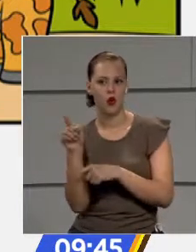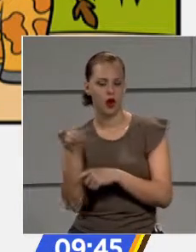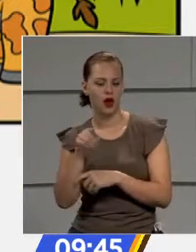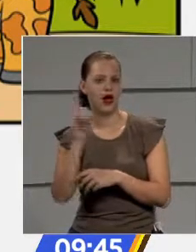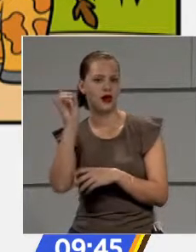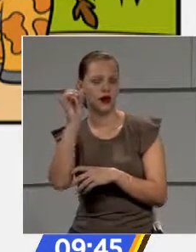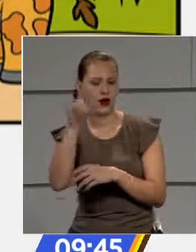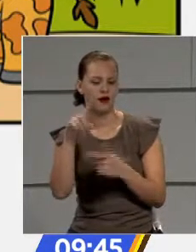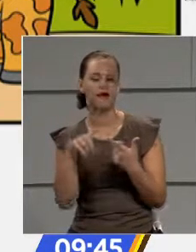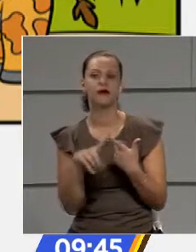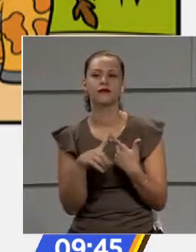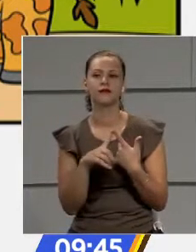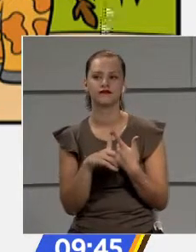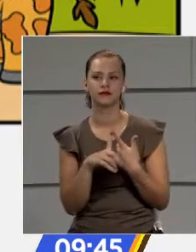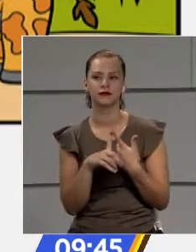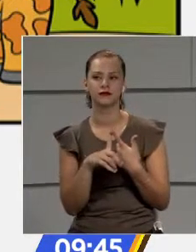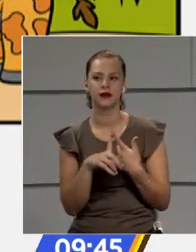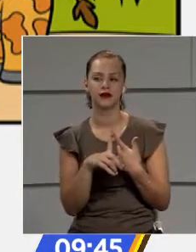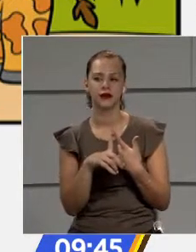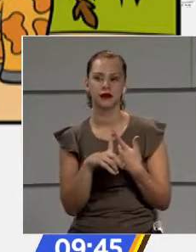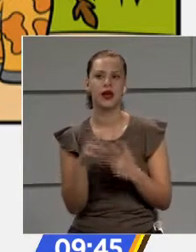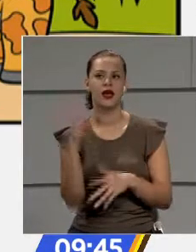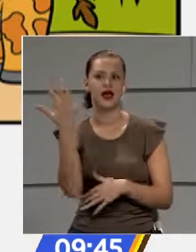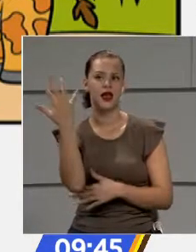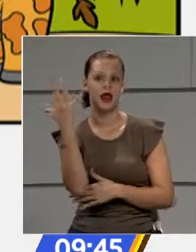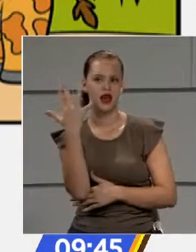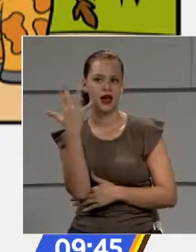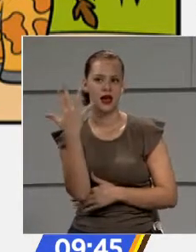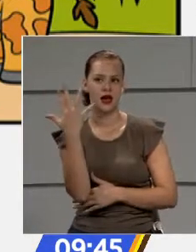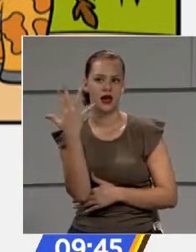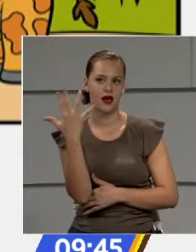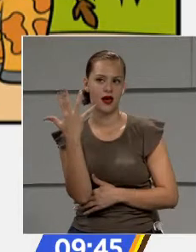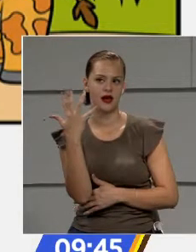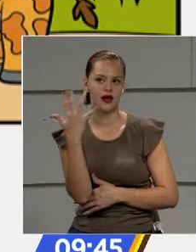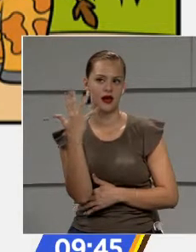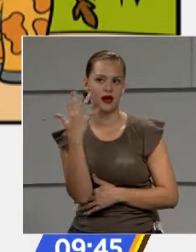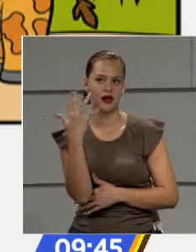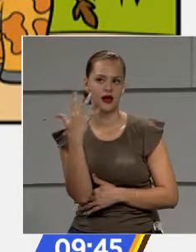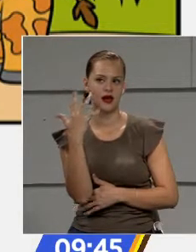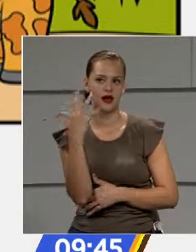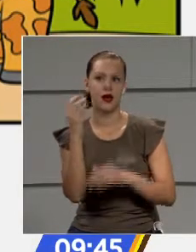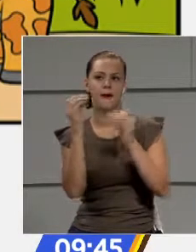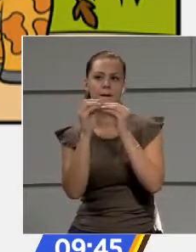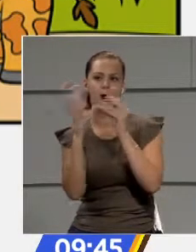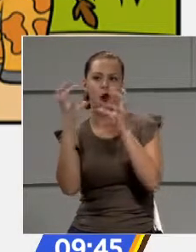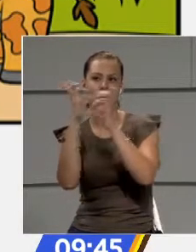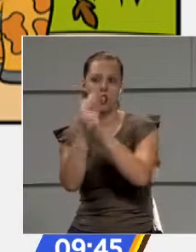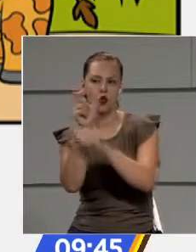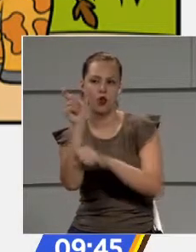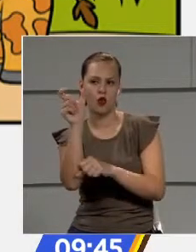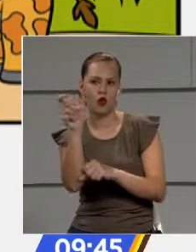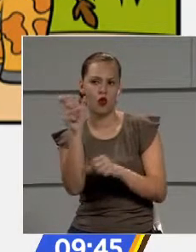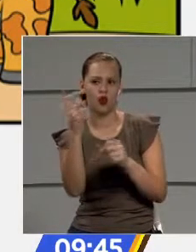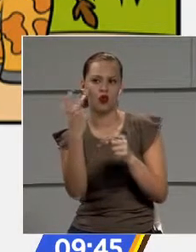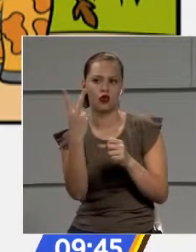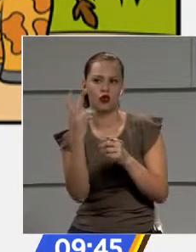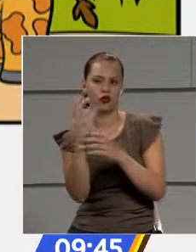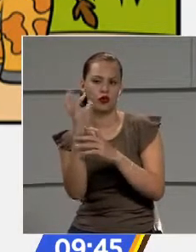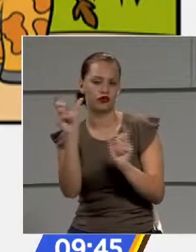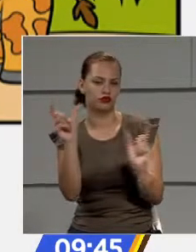Excelente. El árbol. El árbol que es más de verde más oscuro. Tiene más 3. Grande,